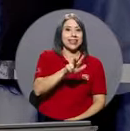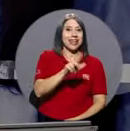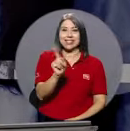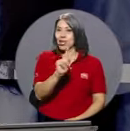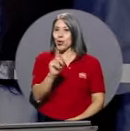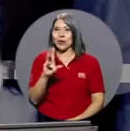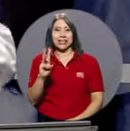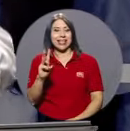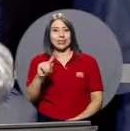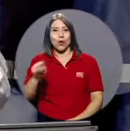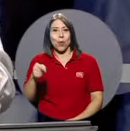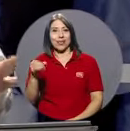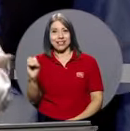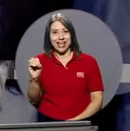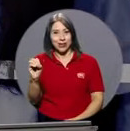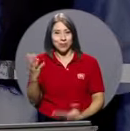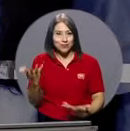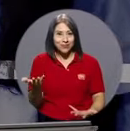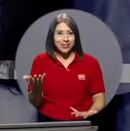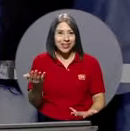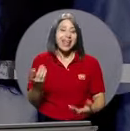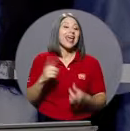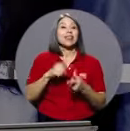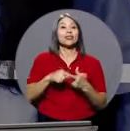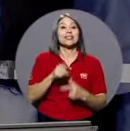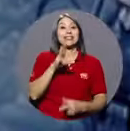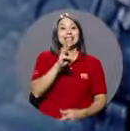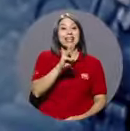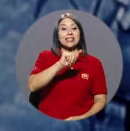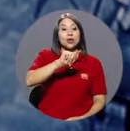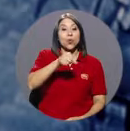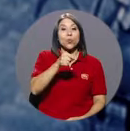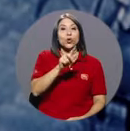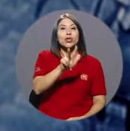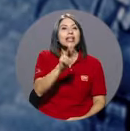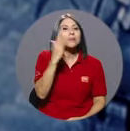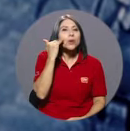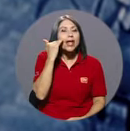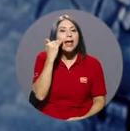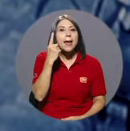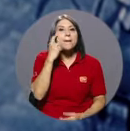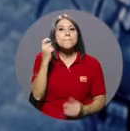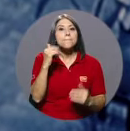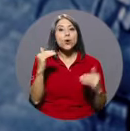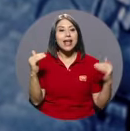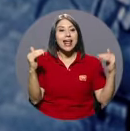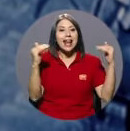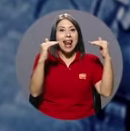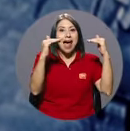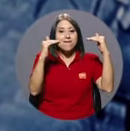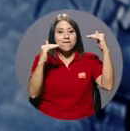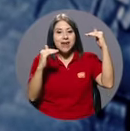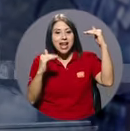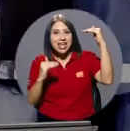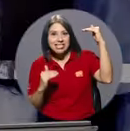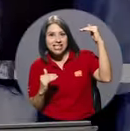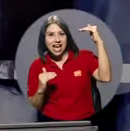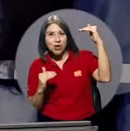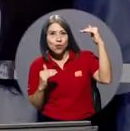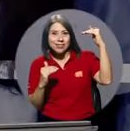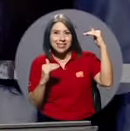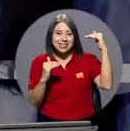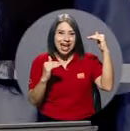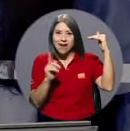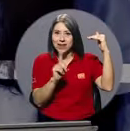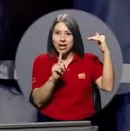en 6,0, quitando el tema de la fotografía del 6,0, y el 6,3 es exactamente porque la brecha no es que se abre,